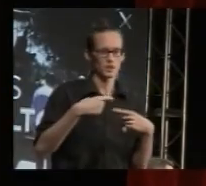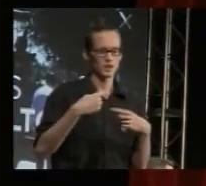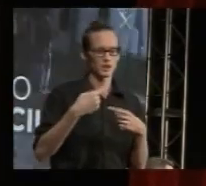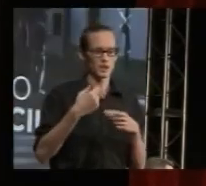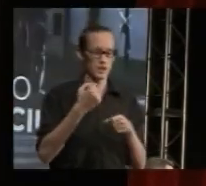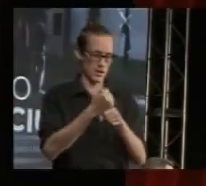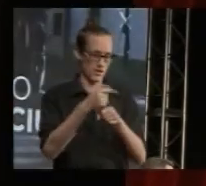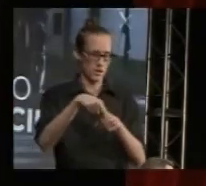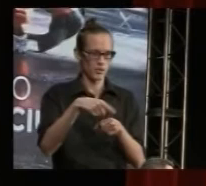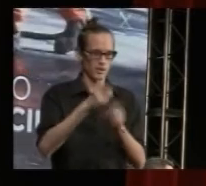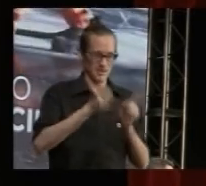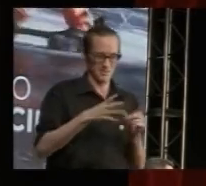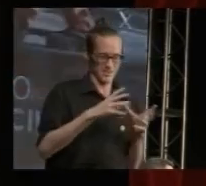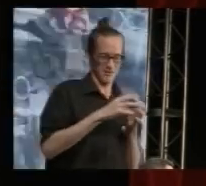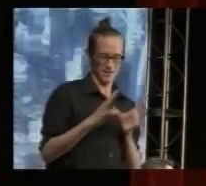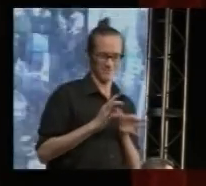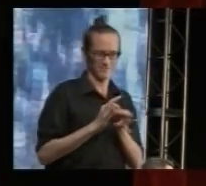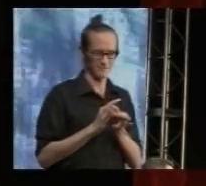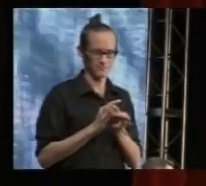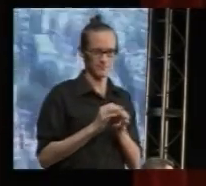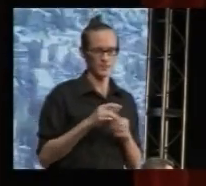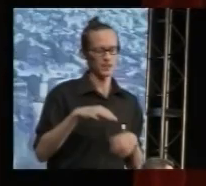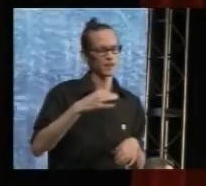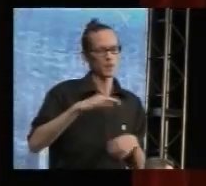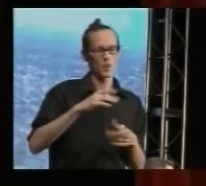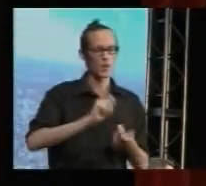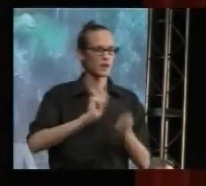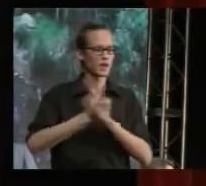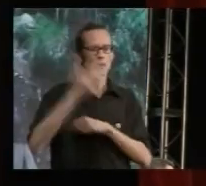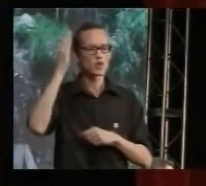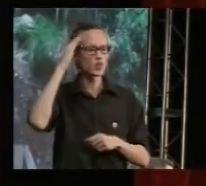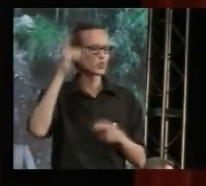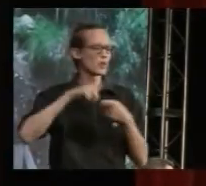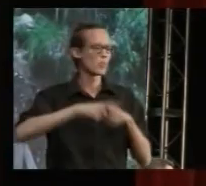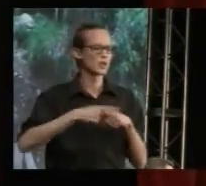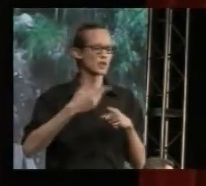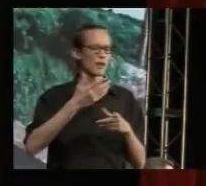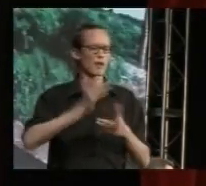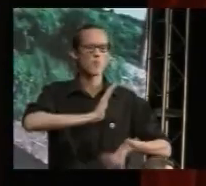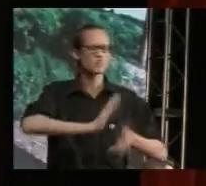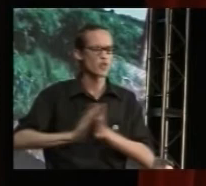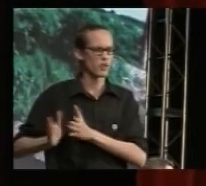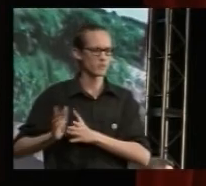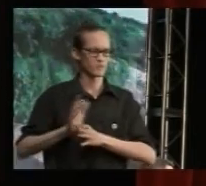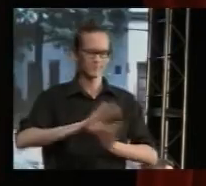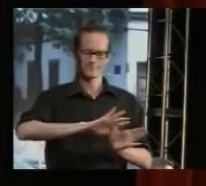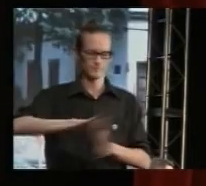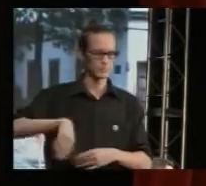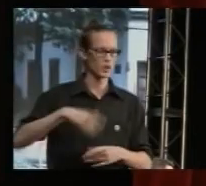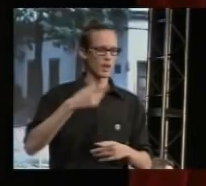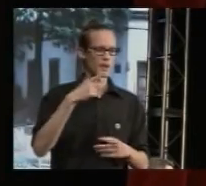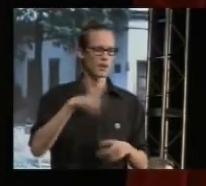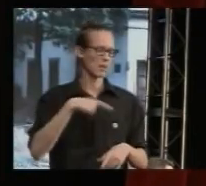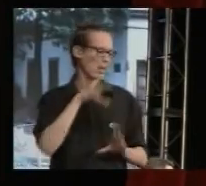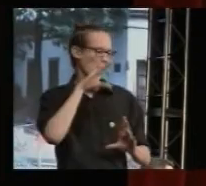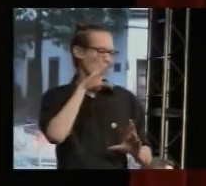Lo que debemos es seguir cambiando la cultura política de la violencia, de la difamación del otro